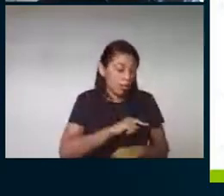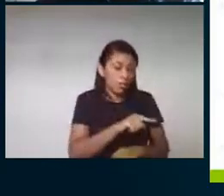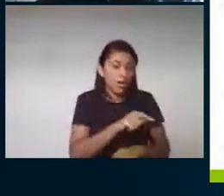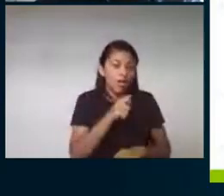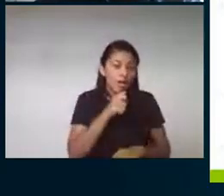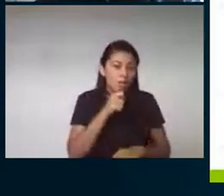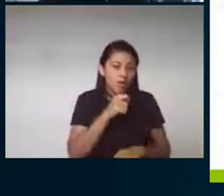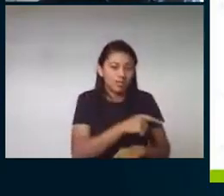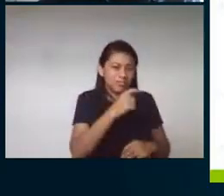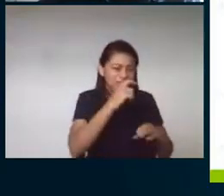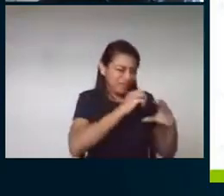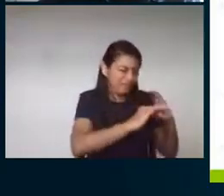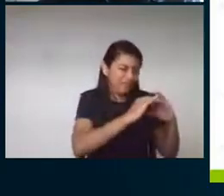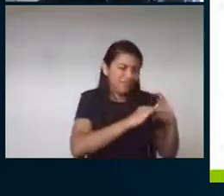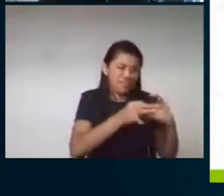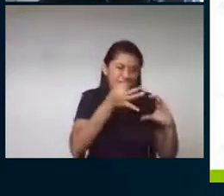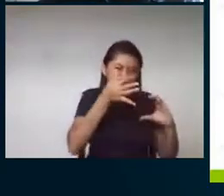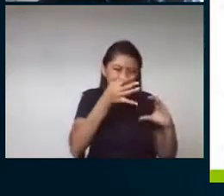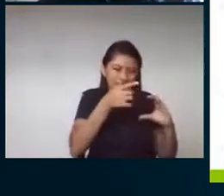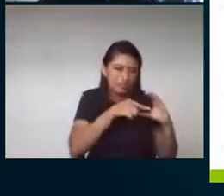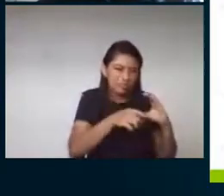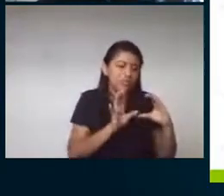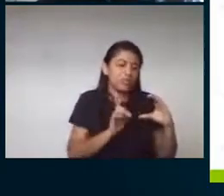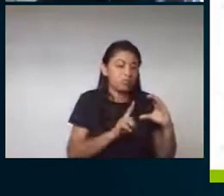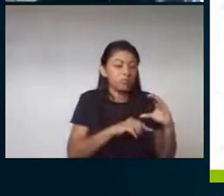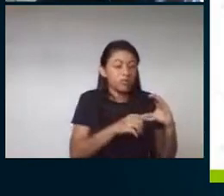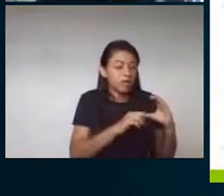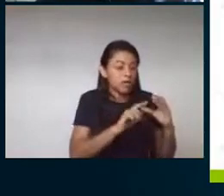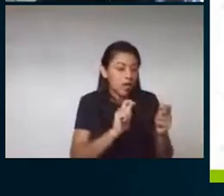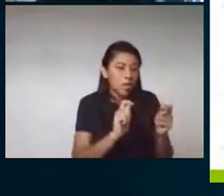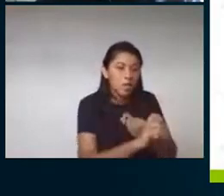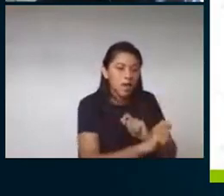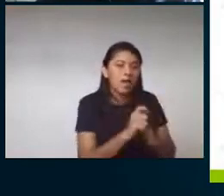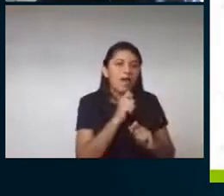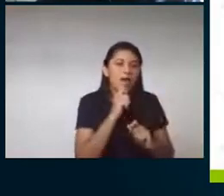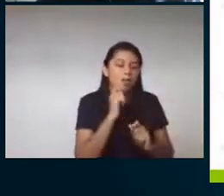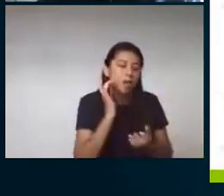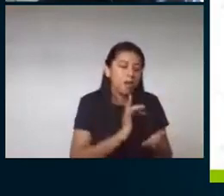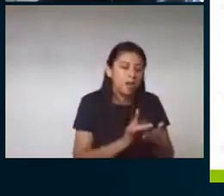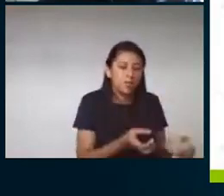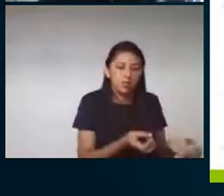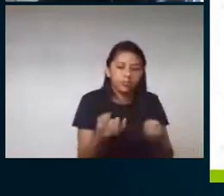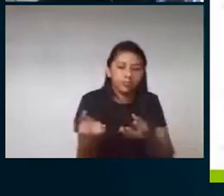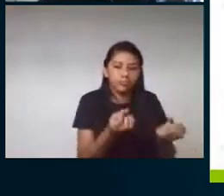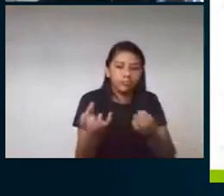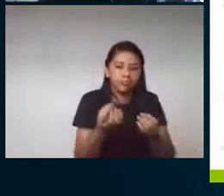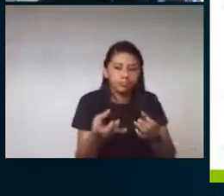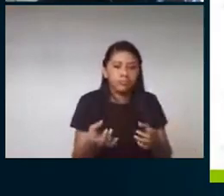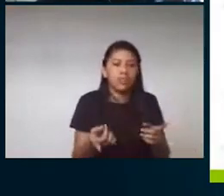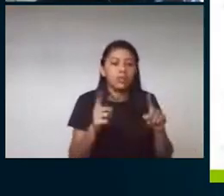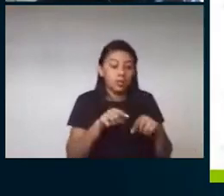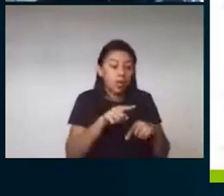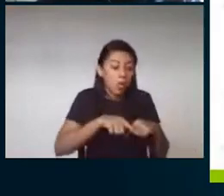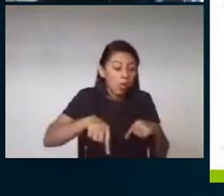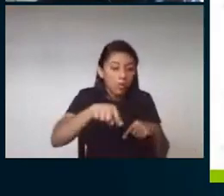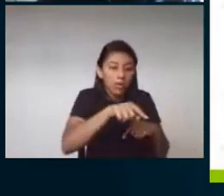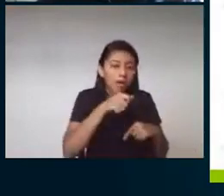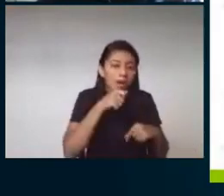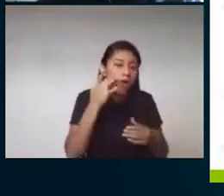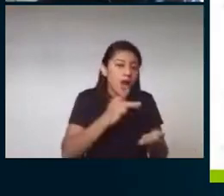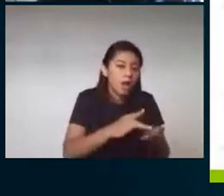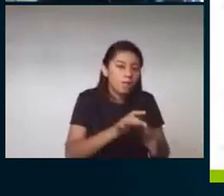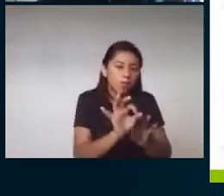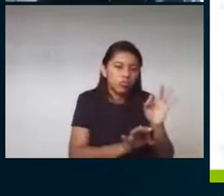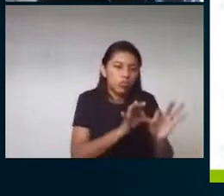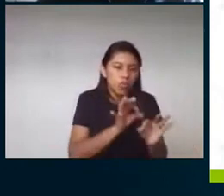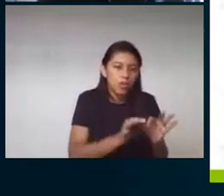garanticen pues un suministro adecuado y continuo. ¿Y cómo estamos en Colombia con la implementación de esto? Bueno, pues en Colombia